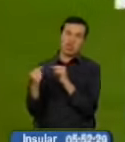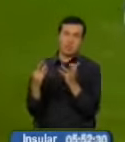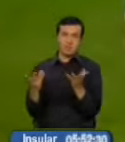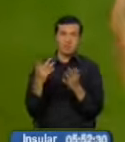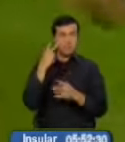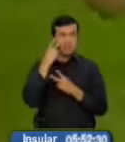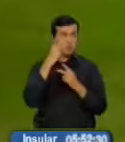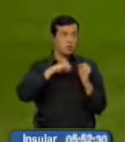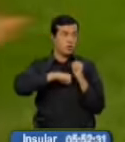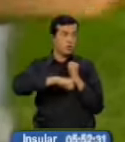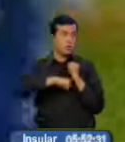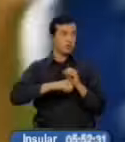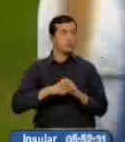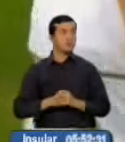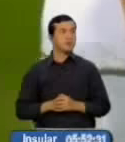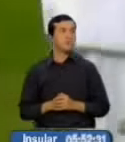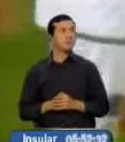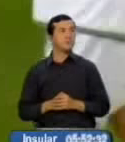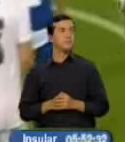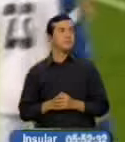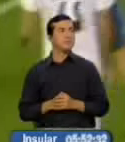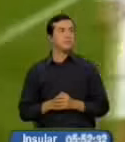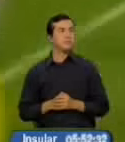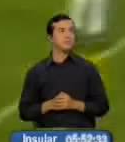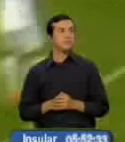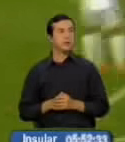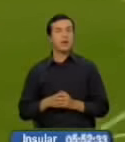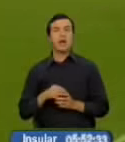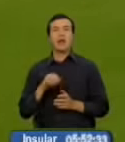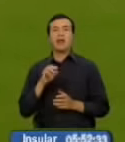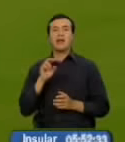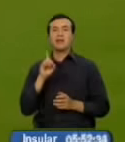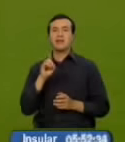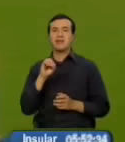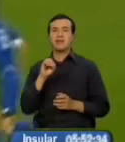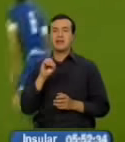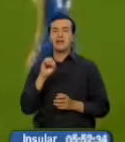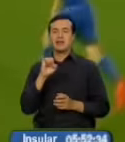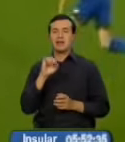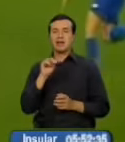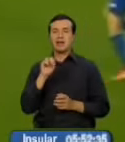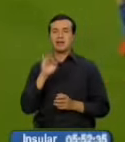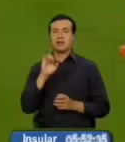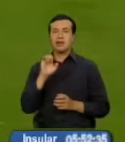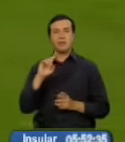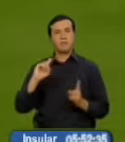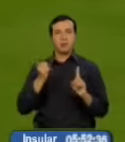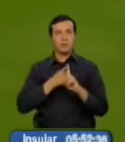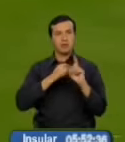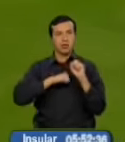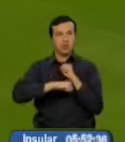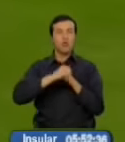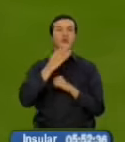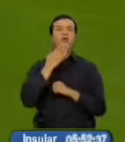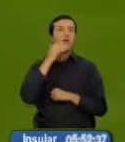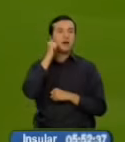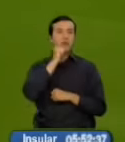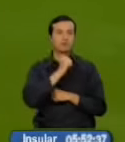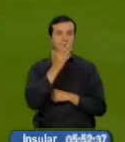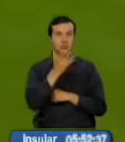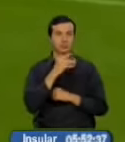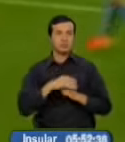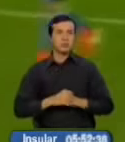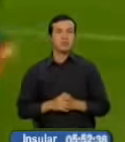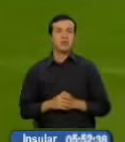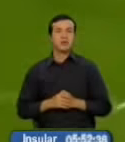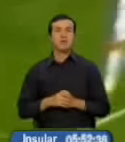los goles de este compromiso. Antonio Di Natale, el italiano, marcaba el primero para el equipo azul, que es